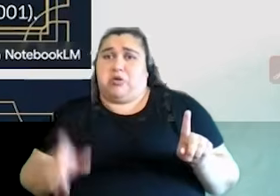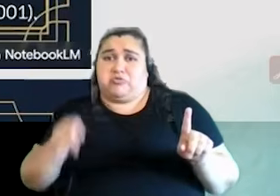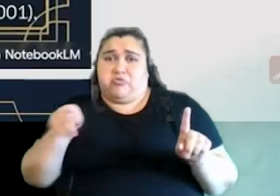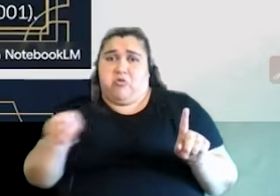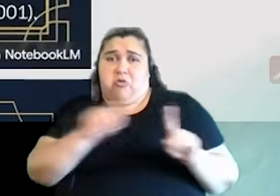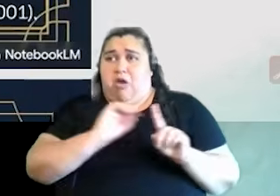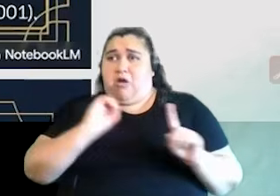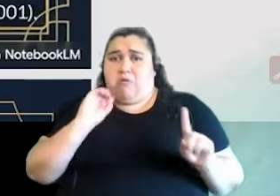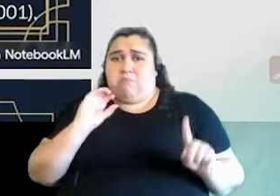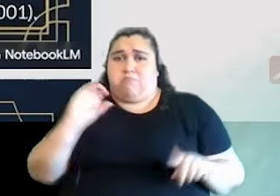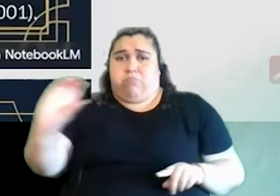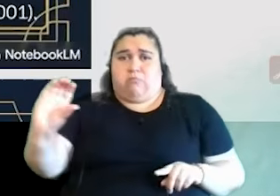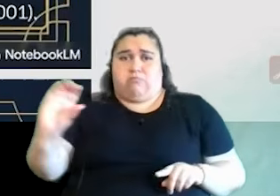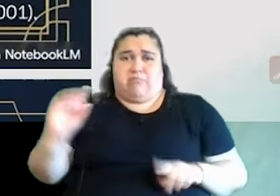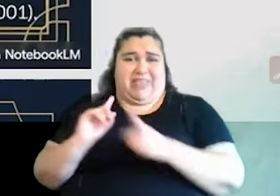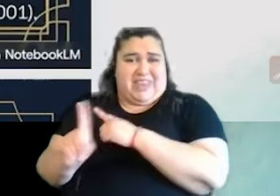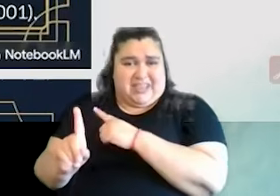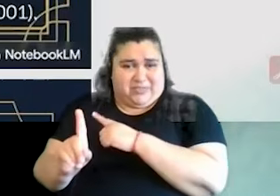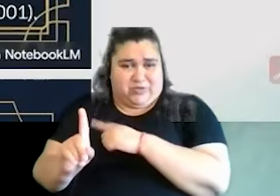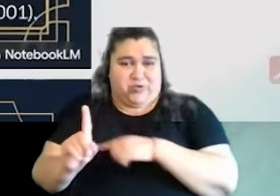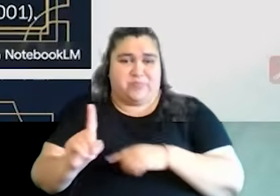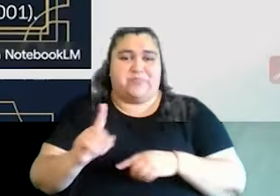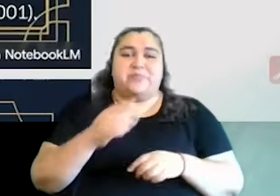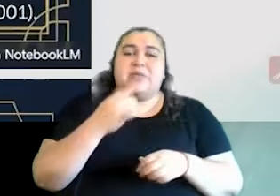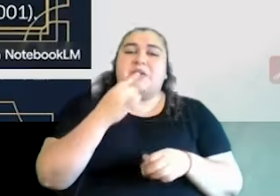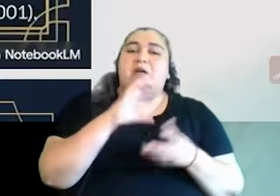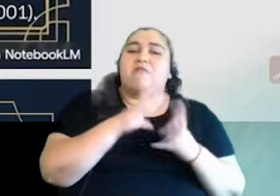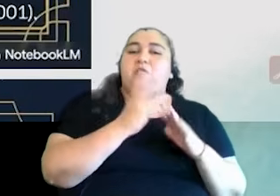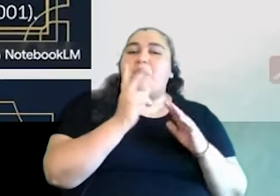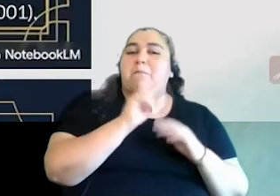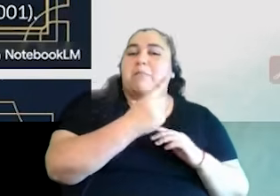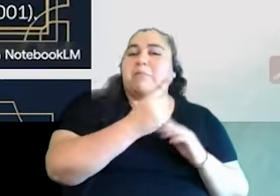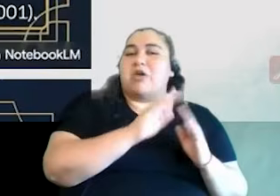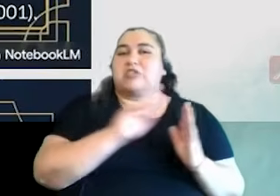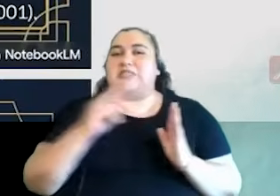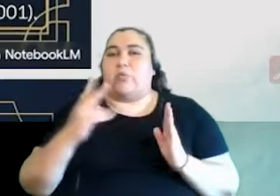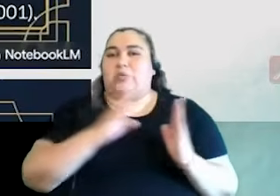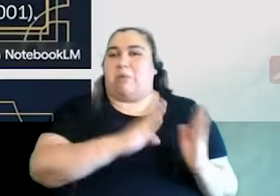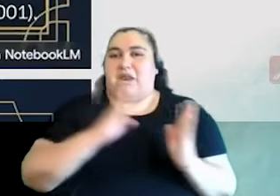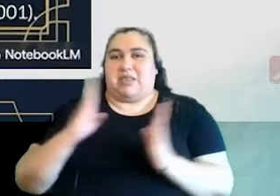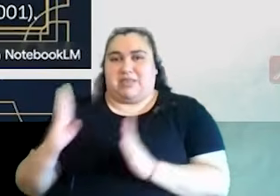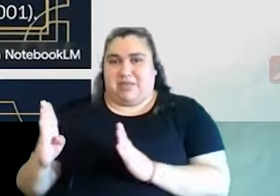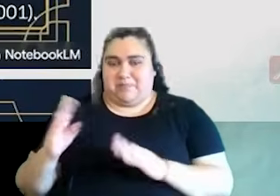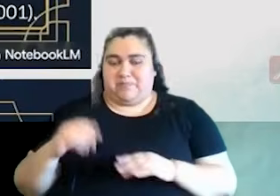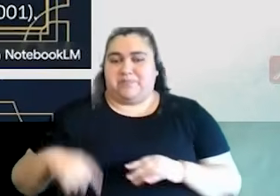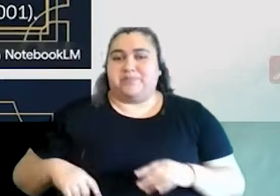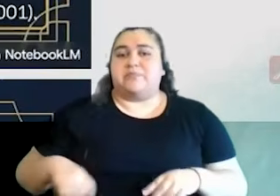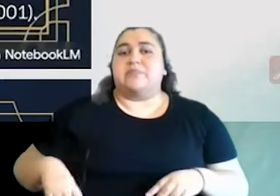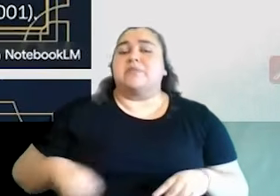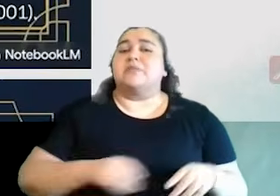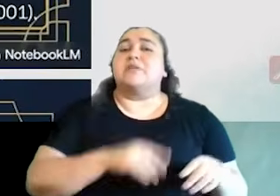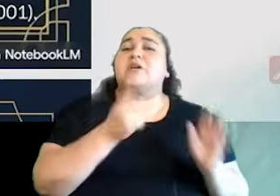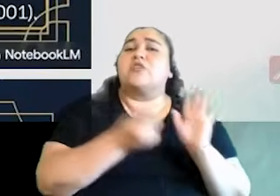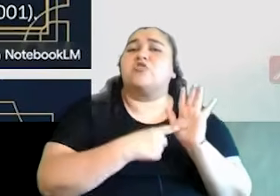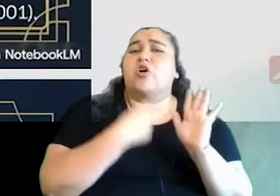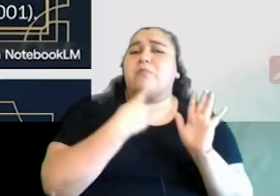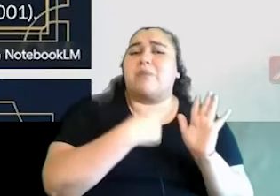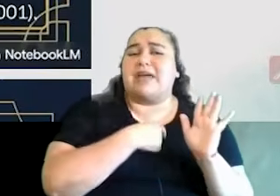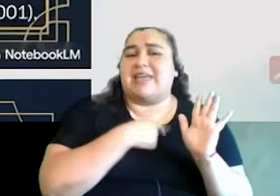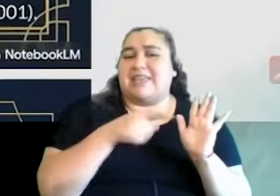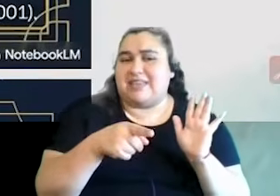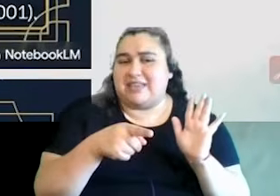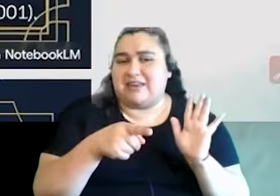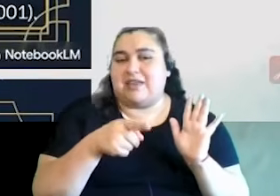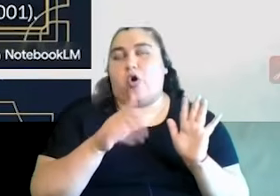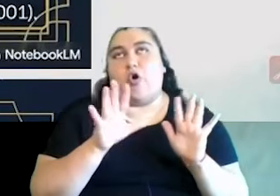caso sería en origen, el segundo caso sería en destino. Lo que la norma quiere es que la